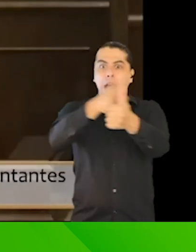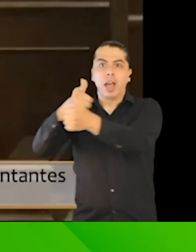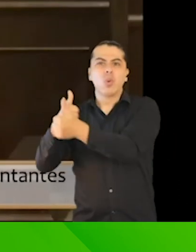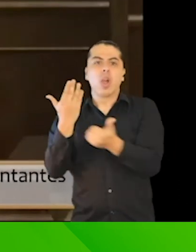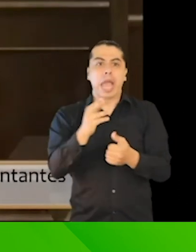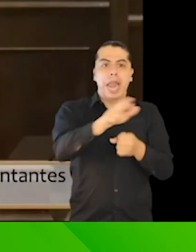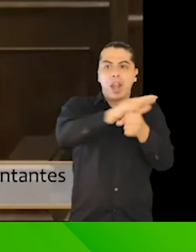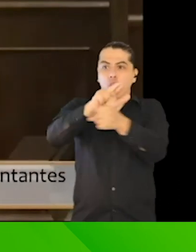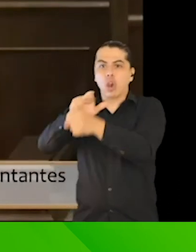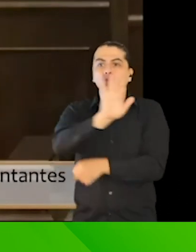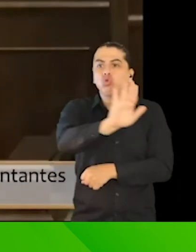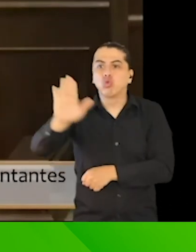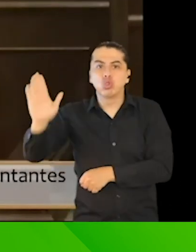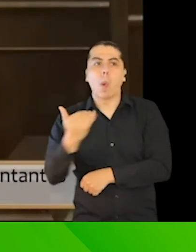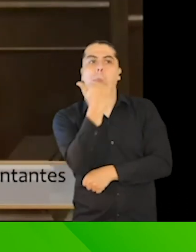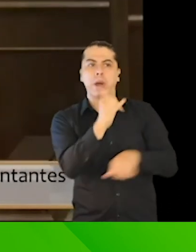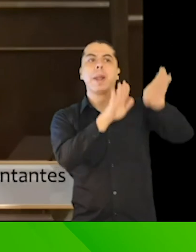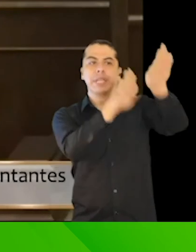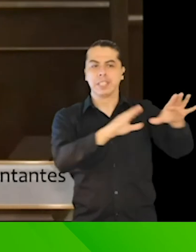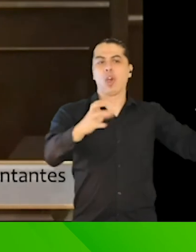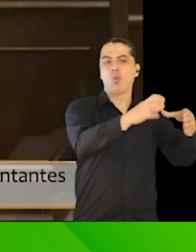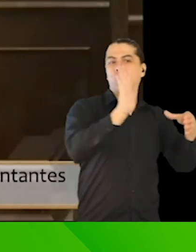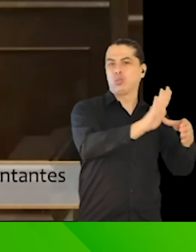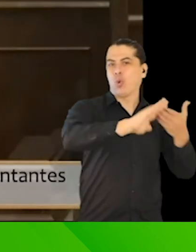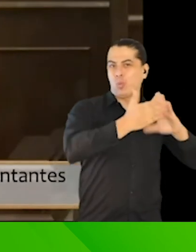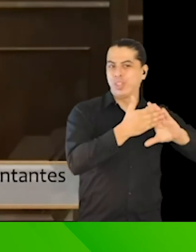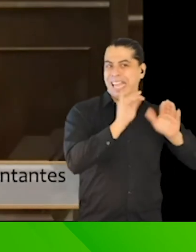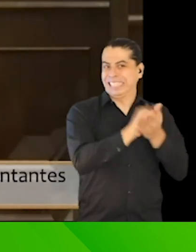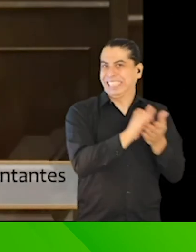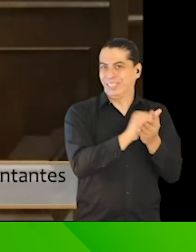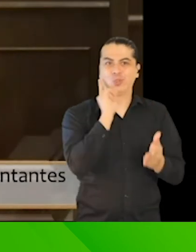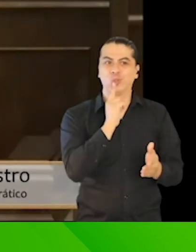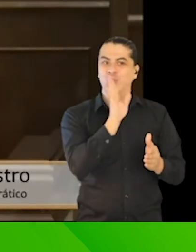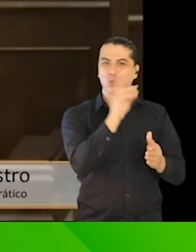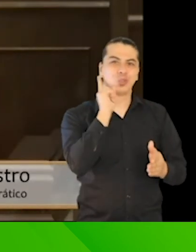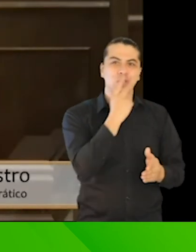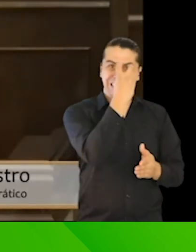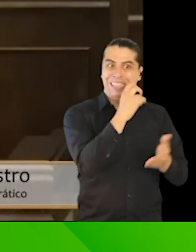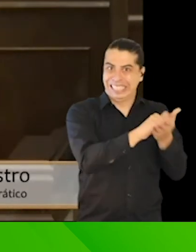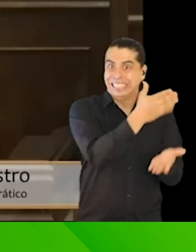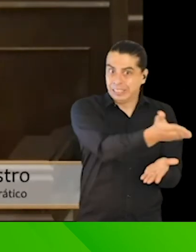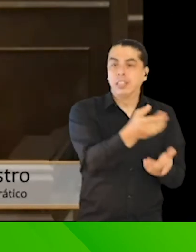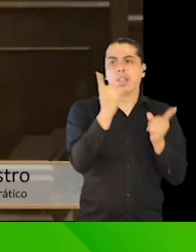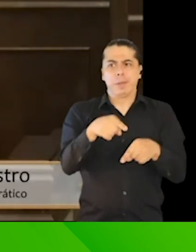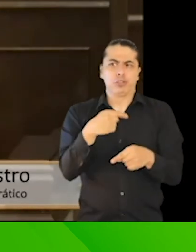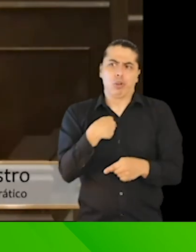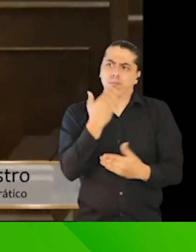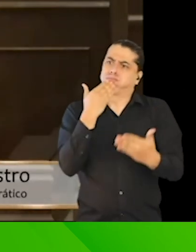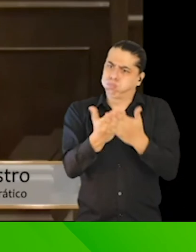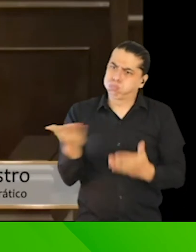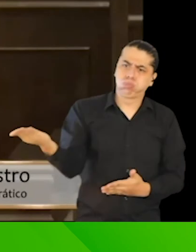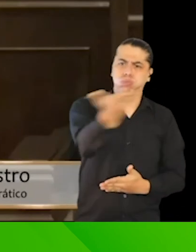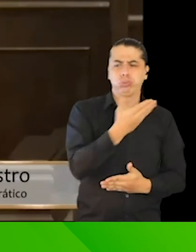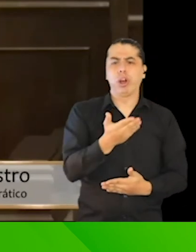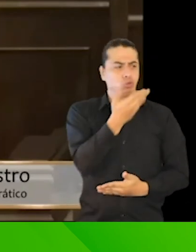regiones seguramente a un sector de esta comunidad. No me quedan sino palabras de agradecimiento por todos ustedes, con usted, querido